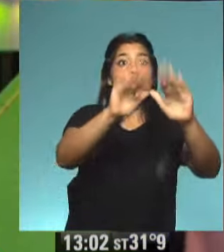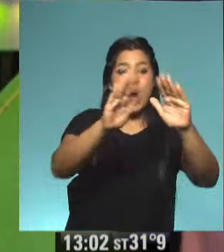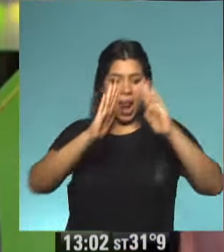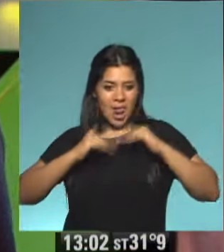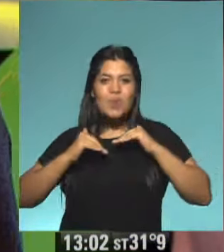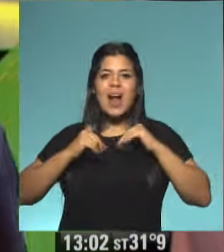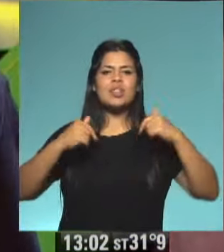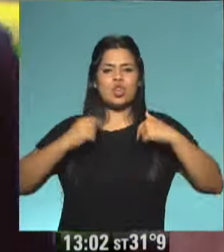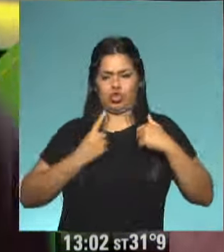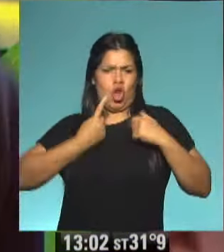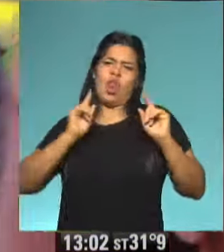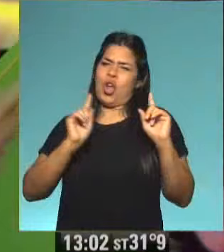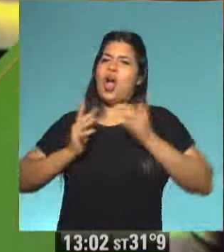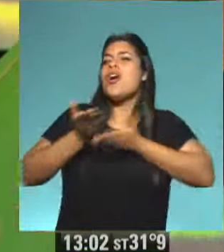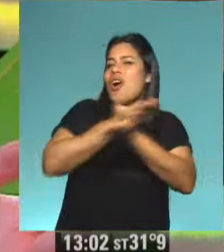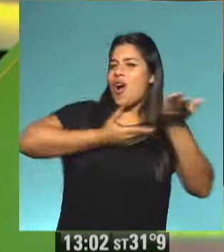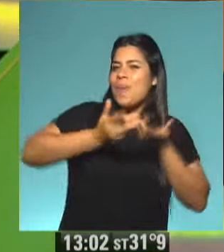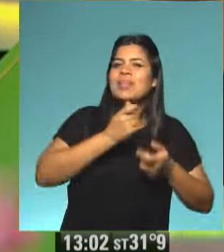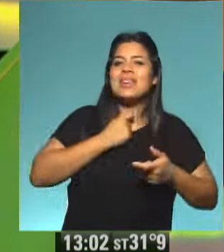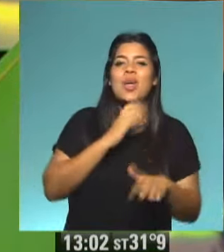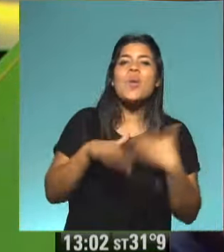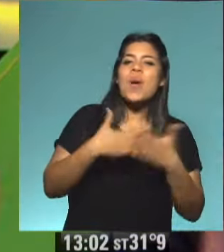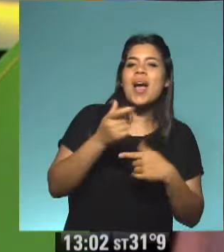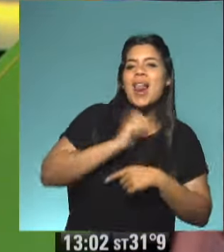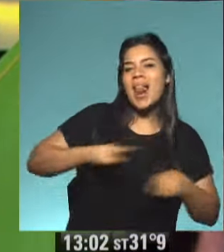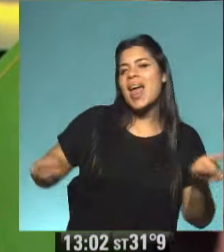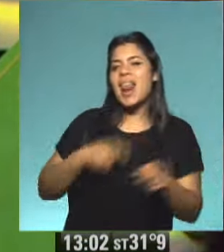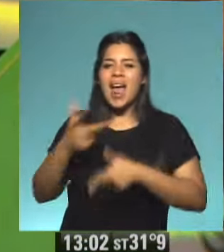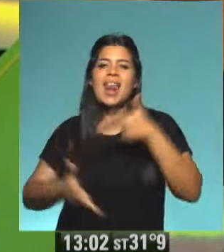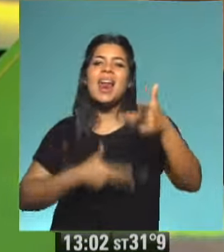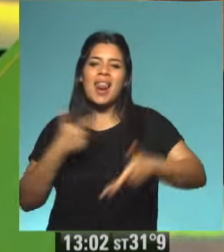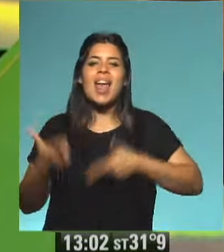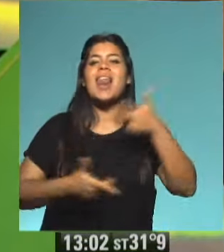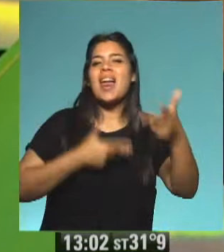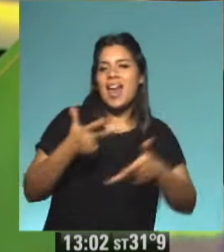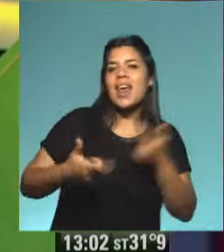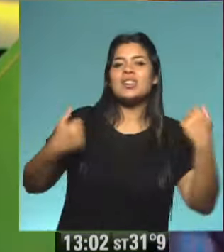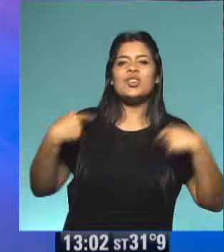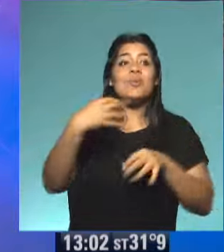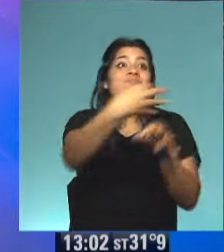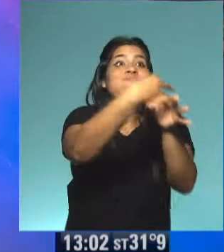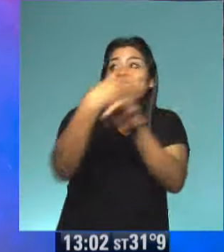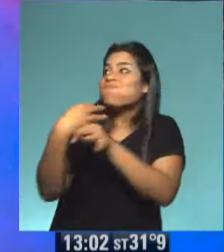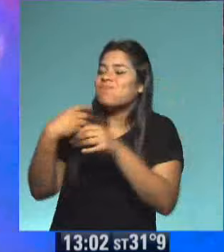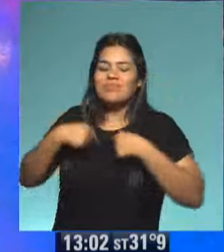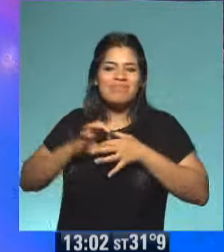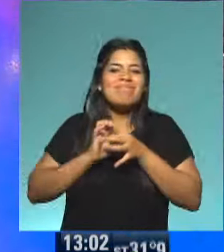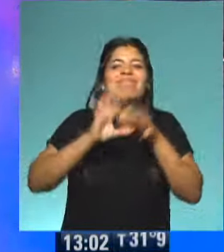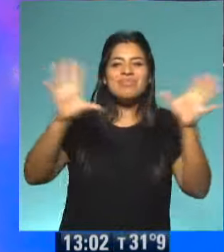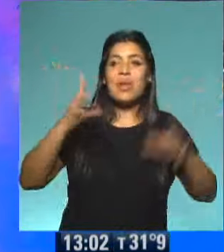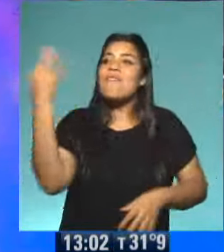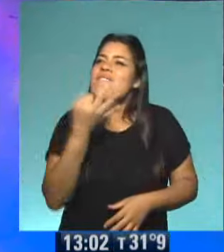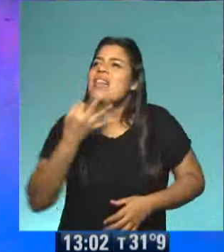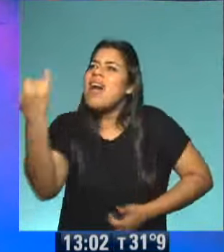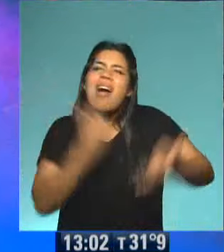quiero compartir. A jugar y a cantar, que me enseñen a ser libre y me digan la